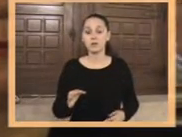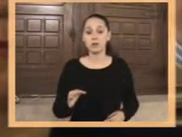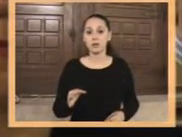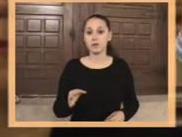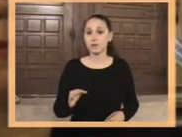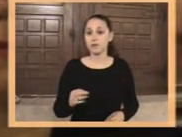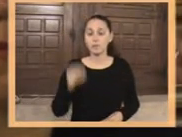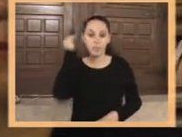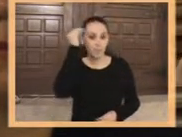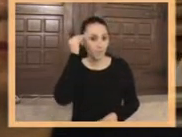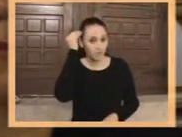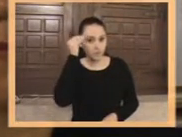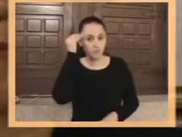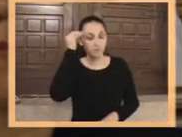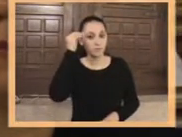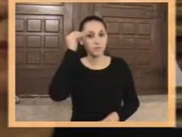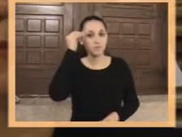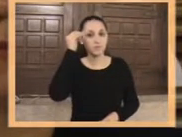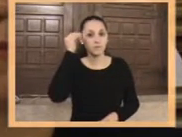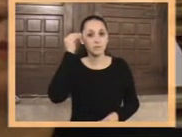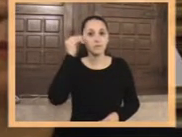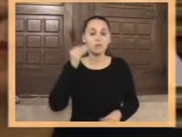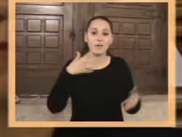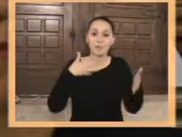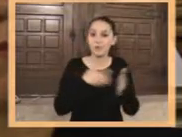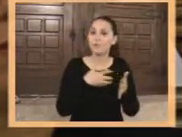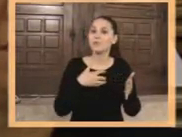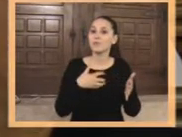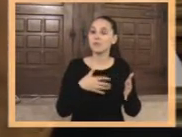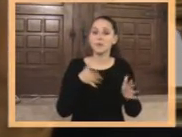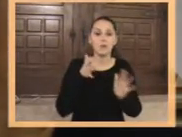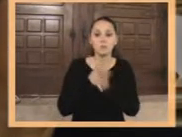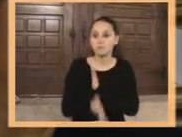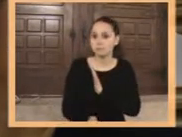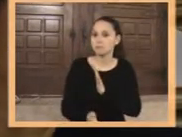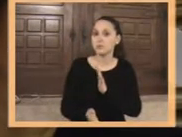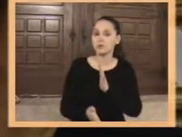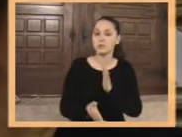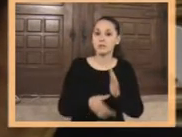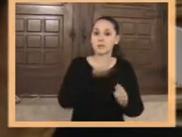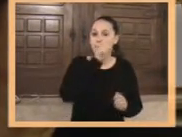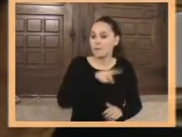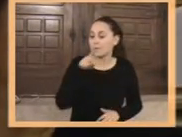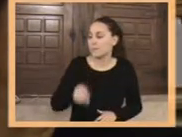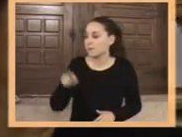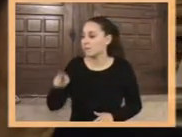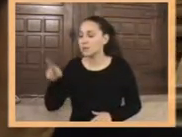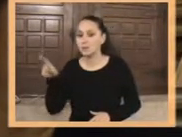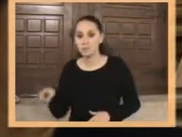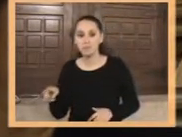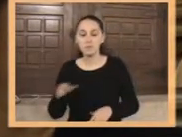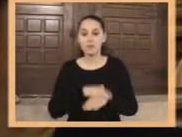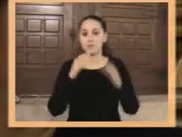considero precisamente que fijar una fecha cada mes para la celebración de los